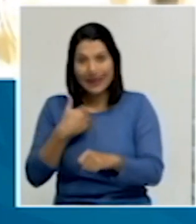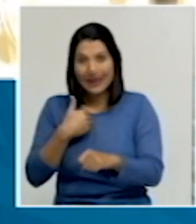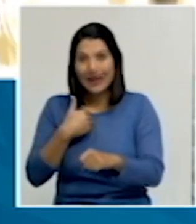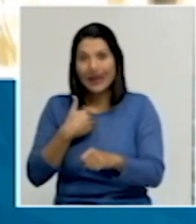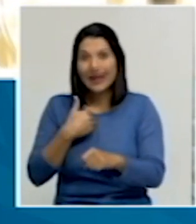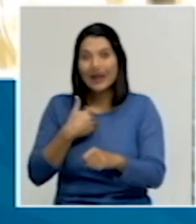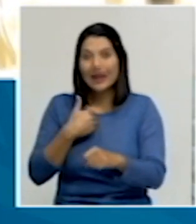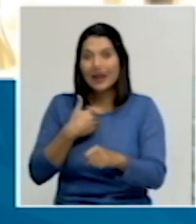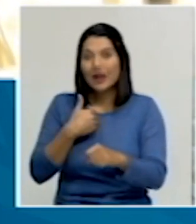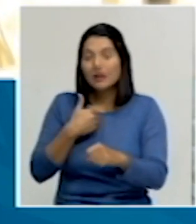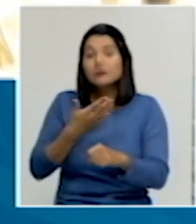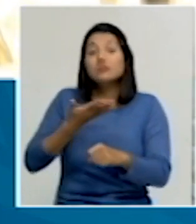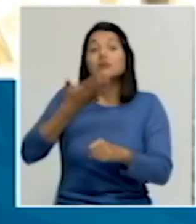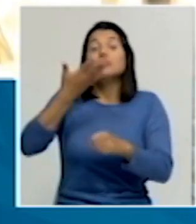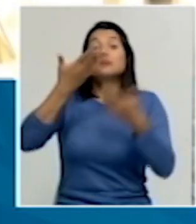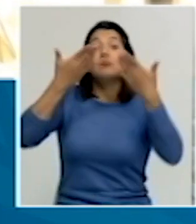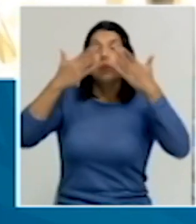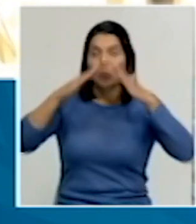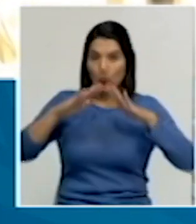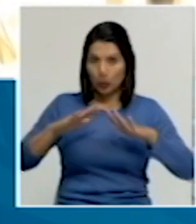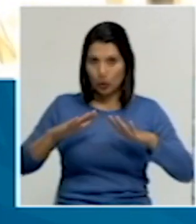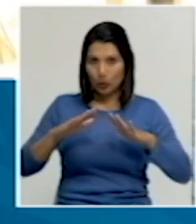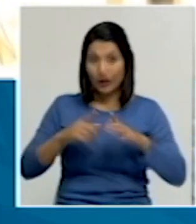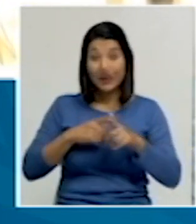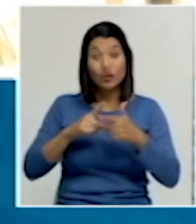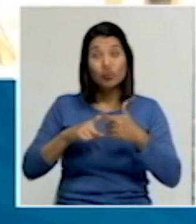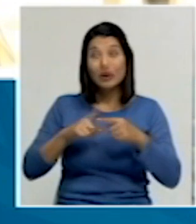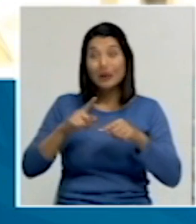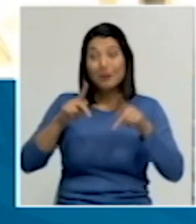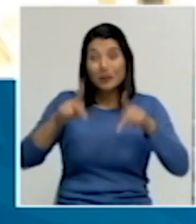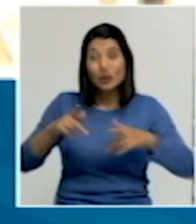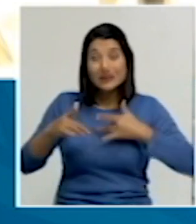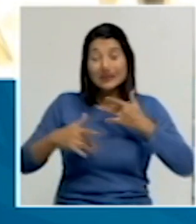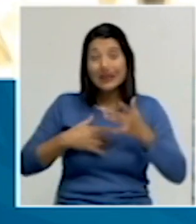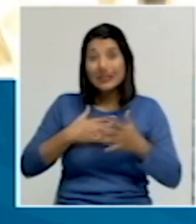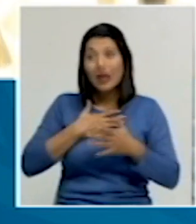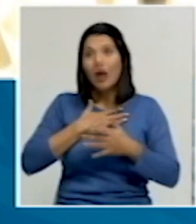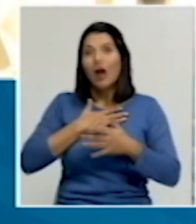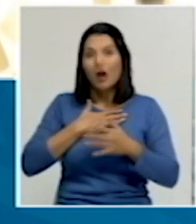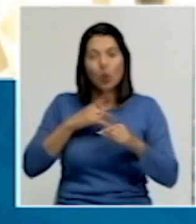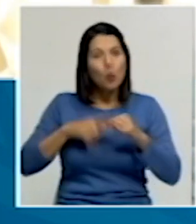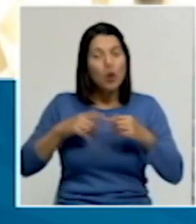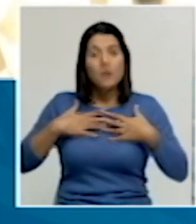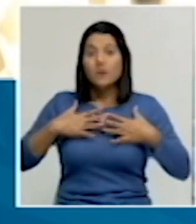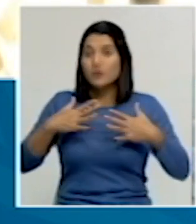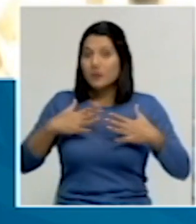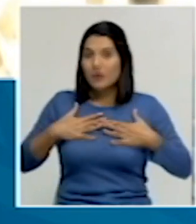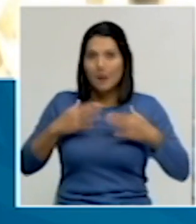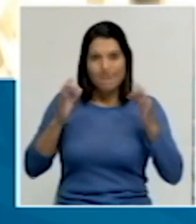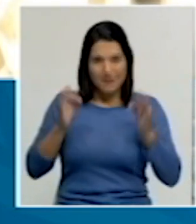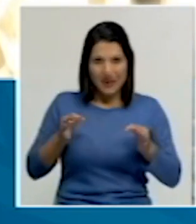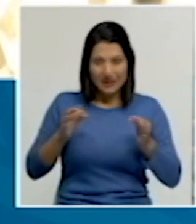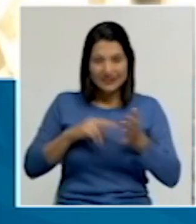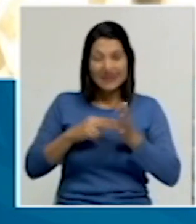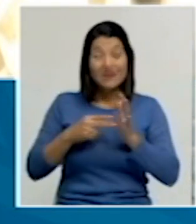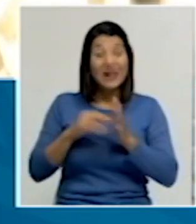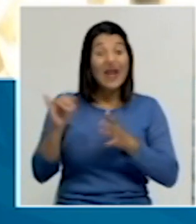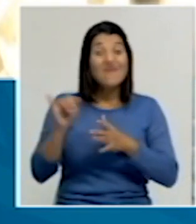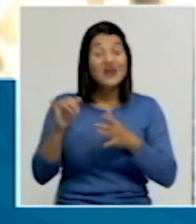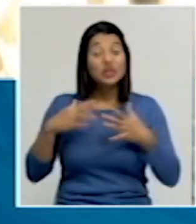intercambio gaseoso. Entonces la gente se ahoga y es lo que se llamaría una infección respiratoria aguda